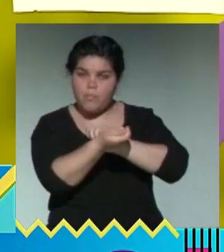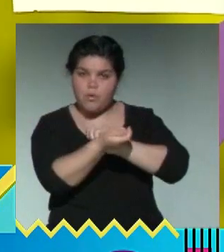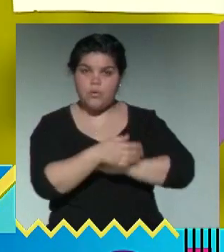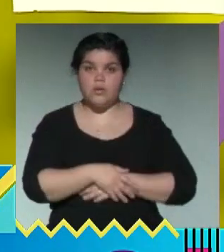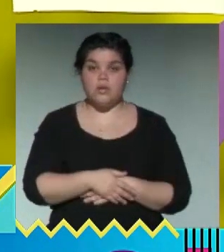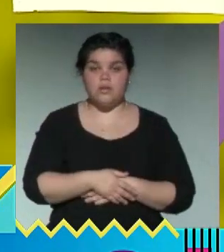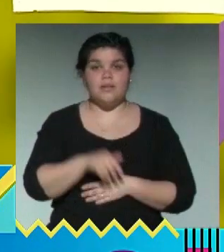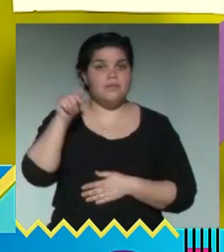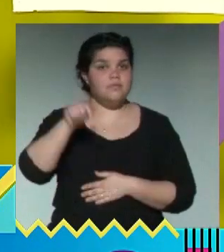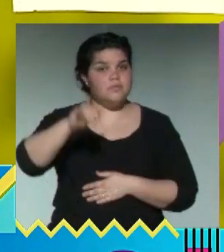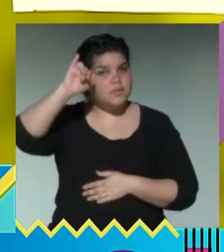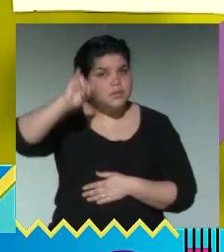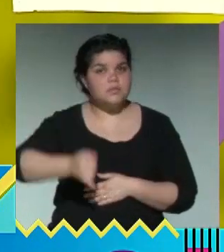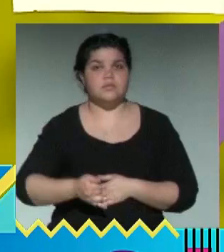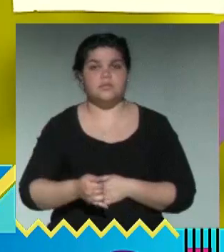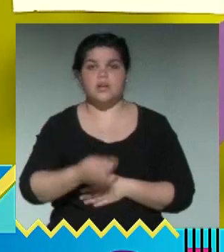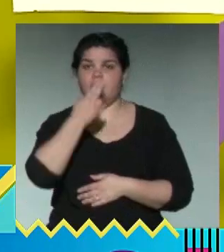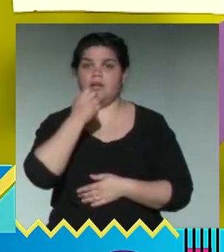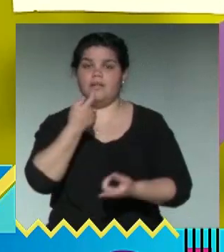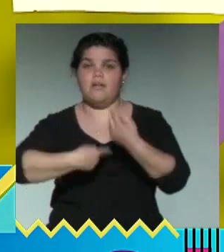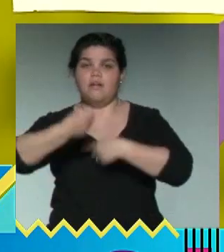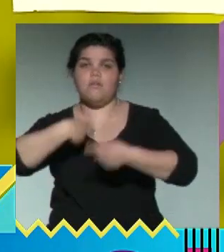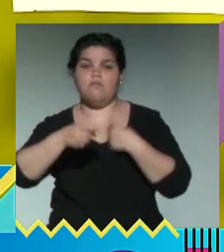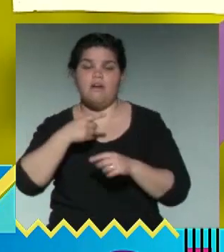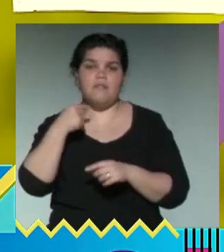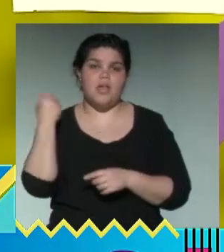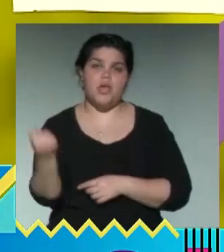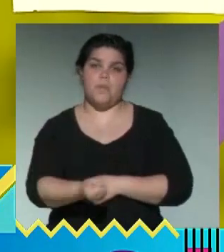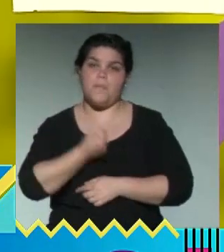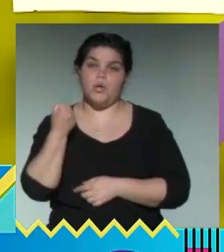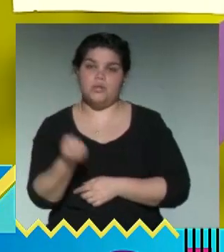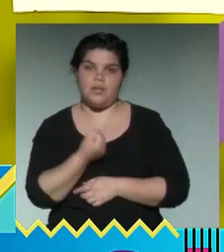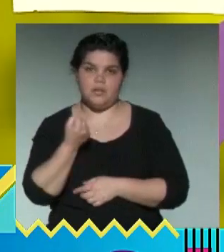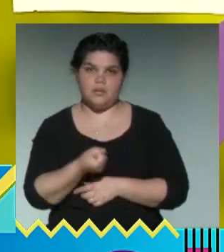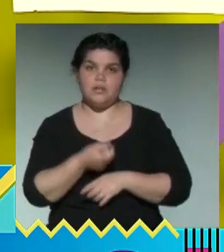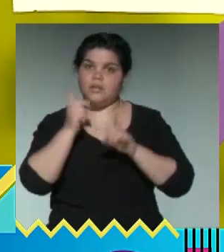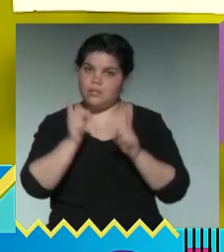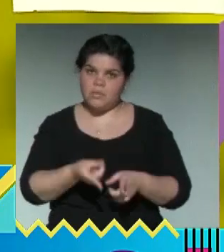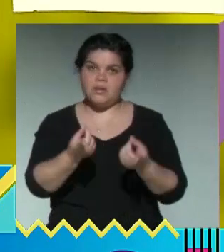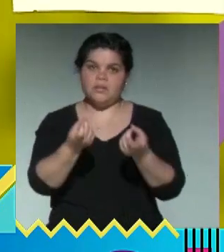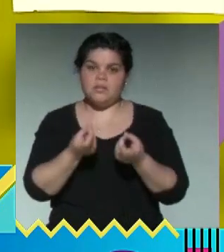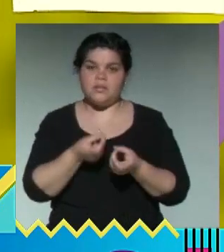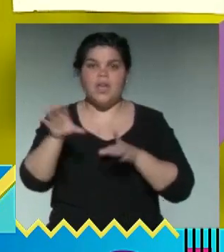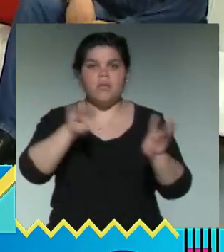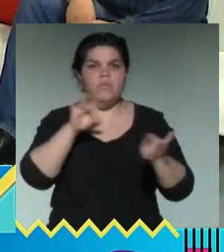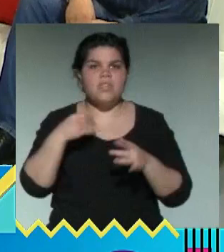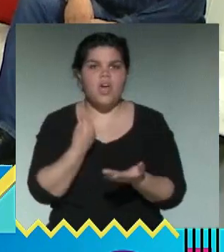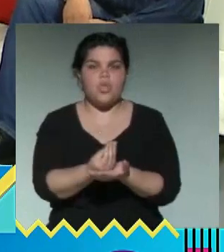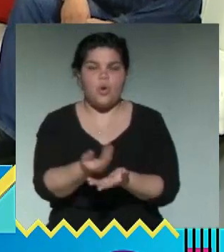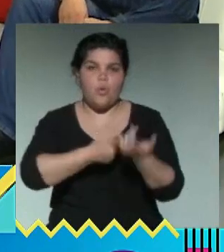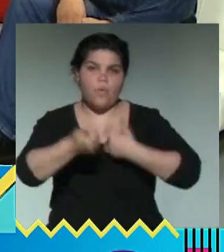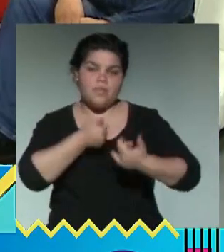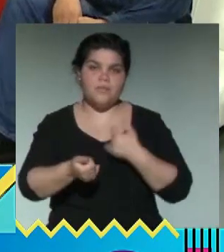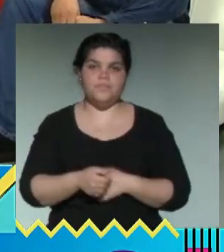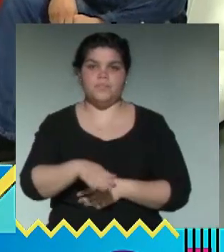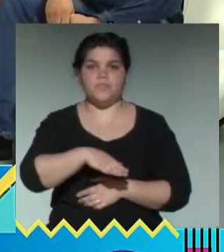le da un lugar protagonista a las energías renovables. Y para hablar de ellos necesitamos otros protagonistas y son nuestros invitados. Está con nosotros